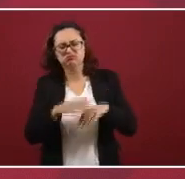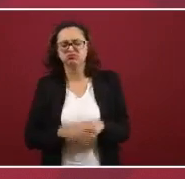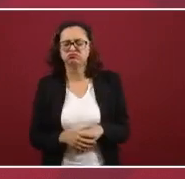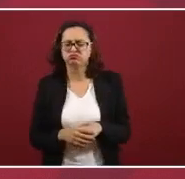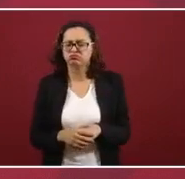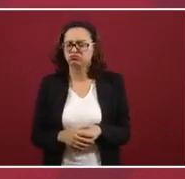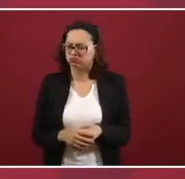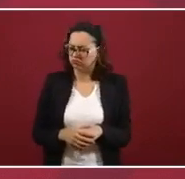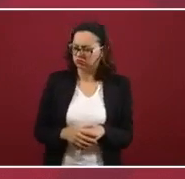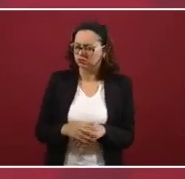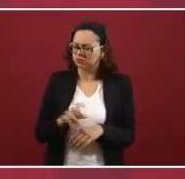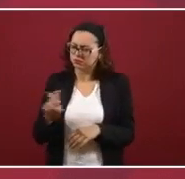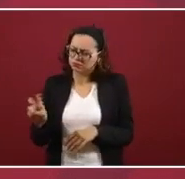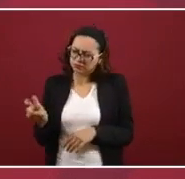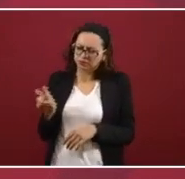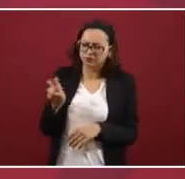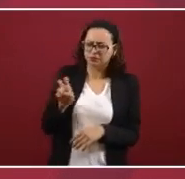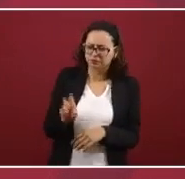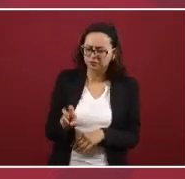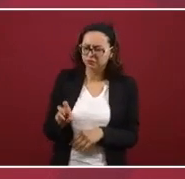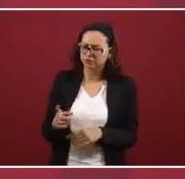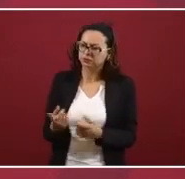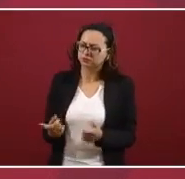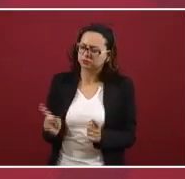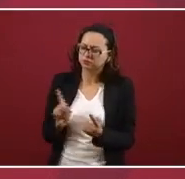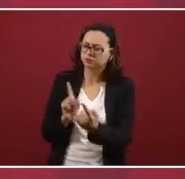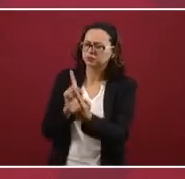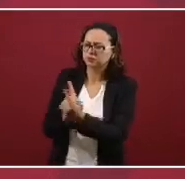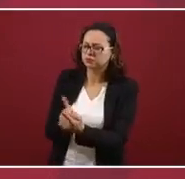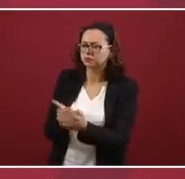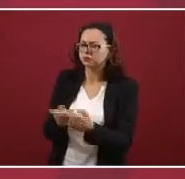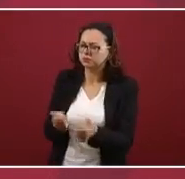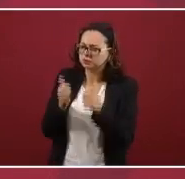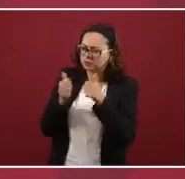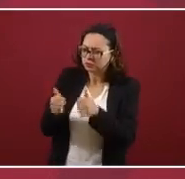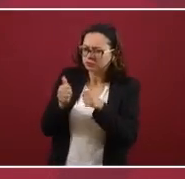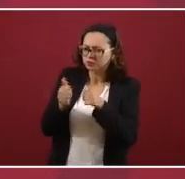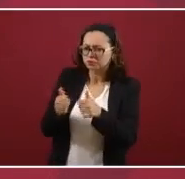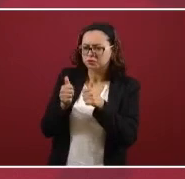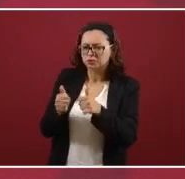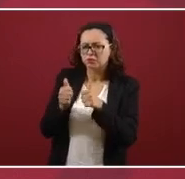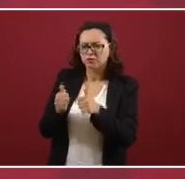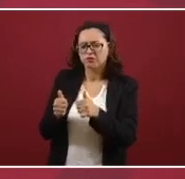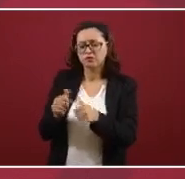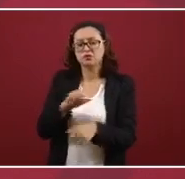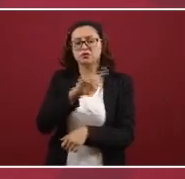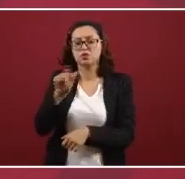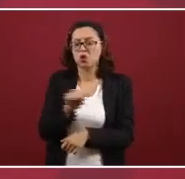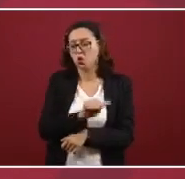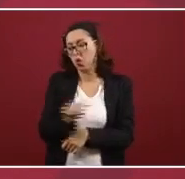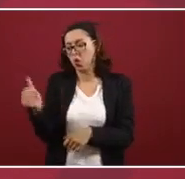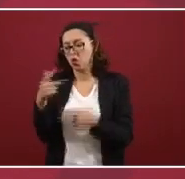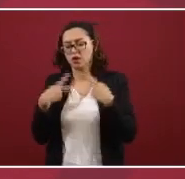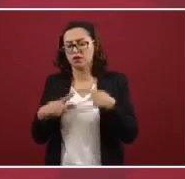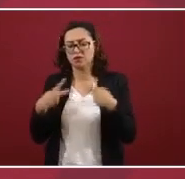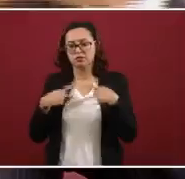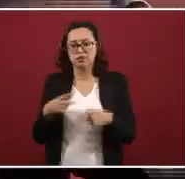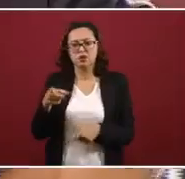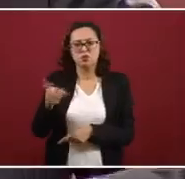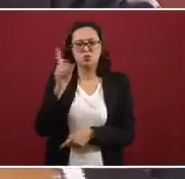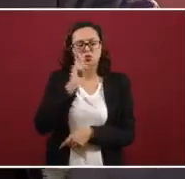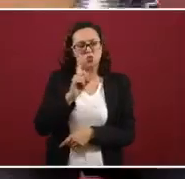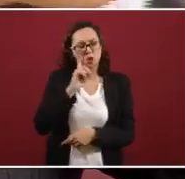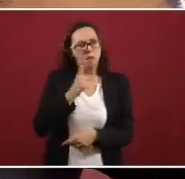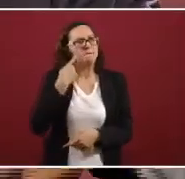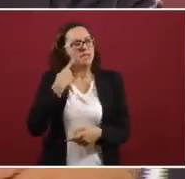se baja, les escucha y viene un ayudante, porque las mujeres